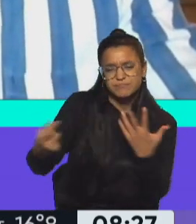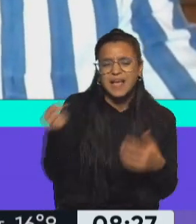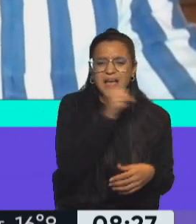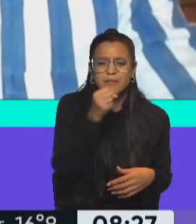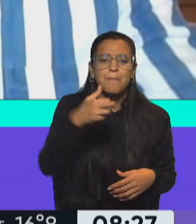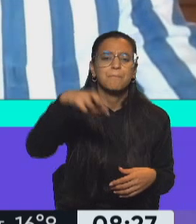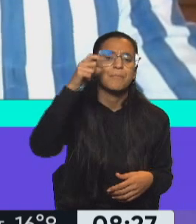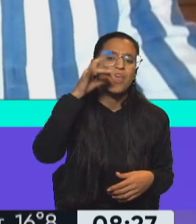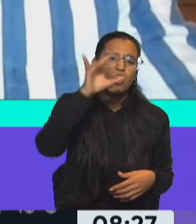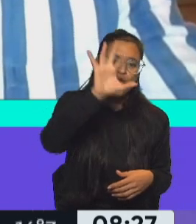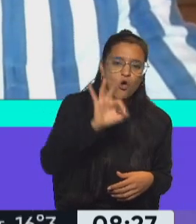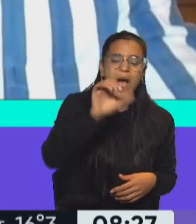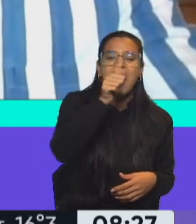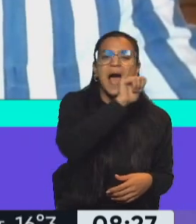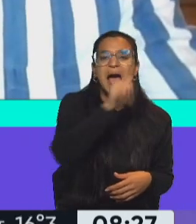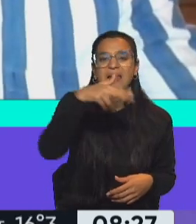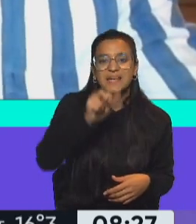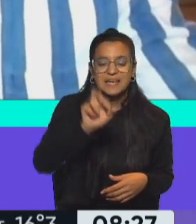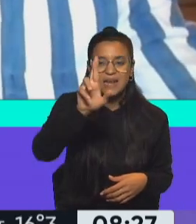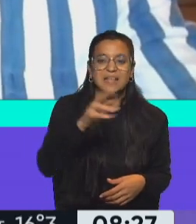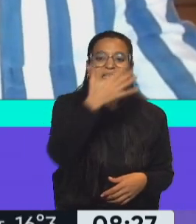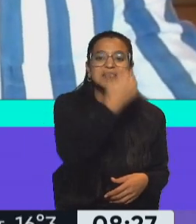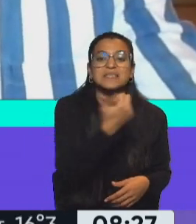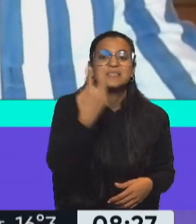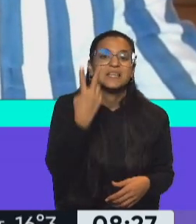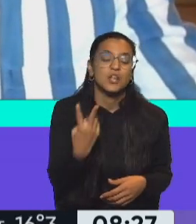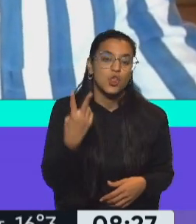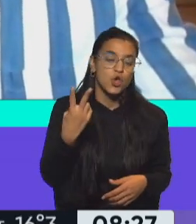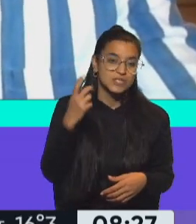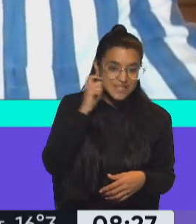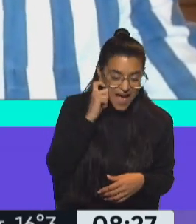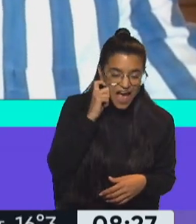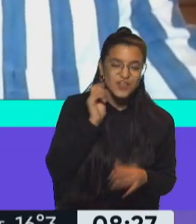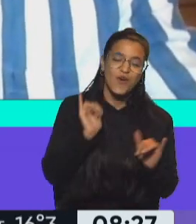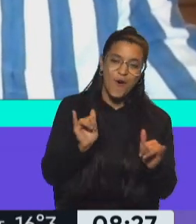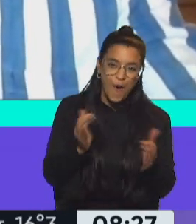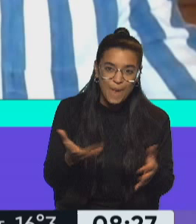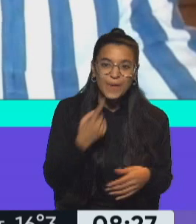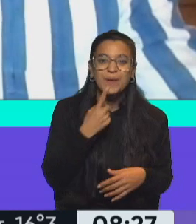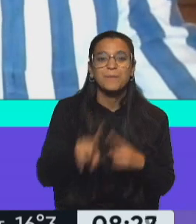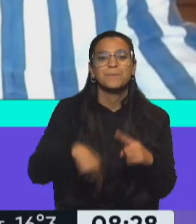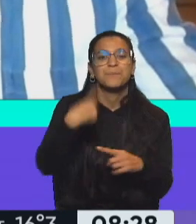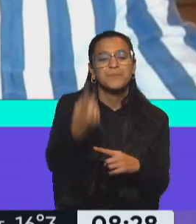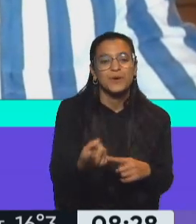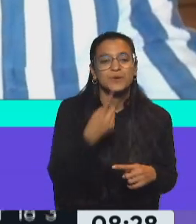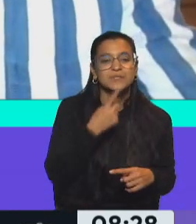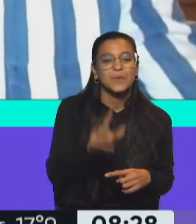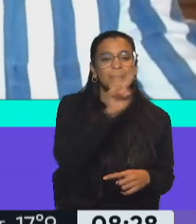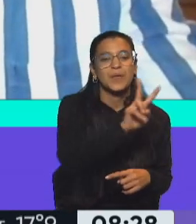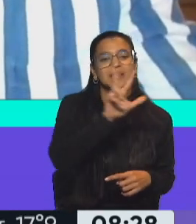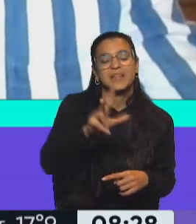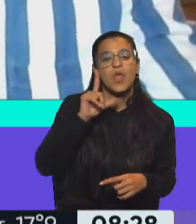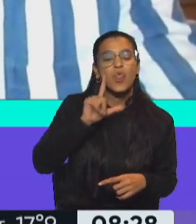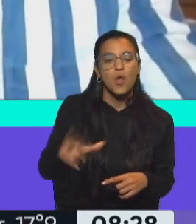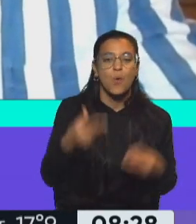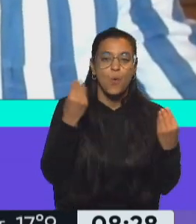como es Pedro Aznar, que va a estar cumpliendo 62 jóvenes años, va a ser el próximo concierto en 3 de julio, y